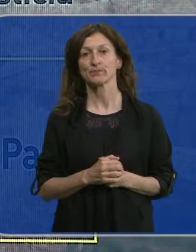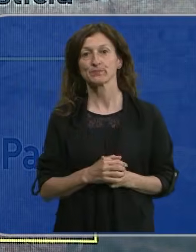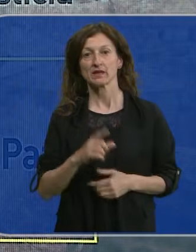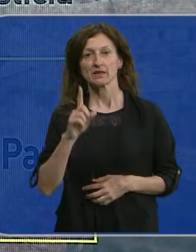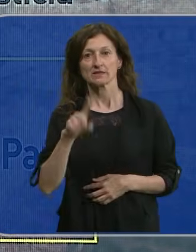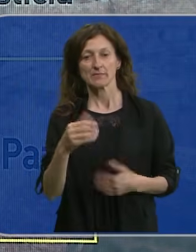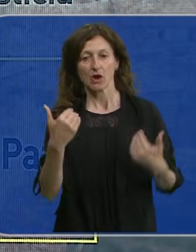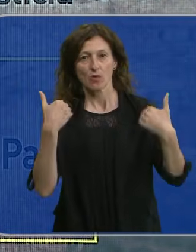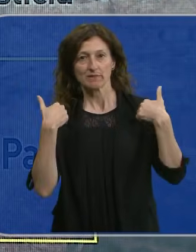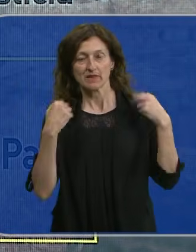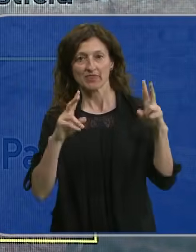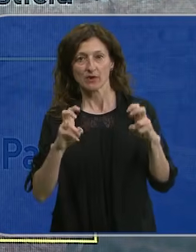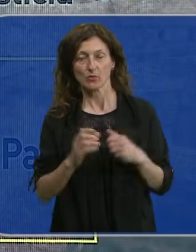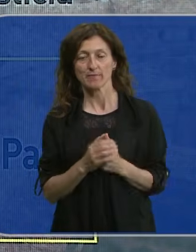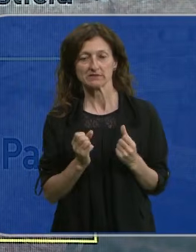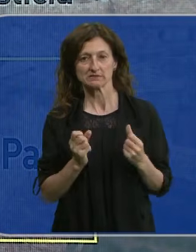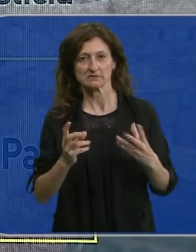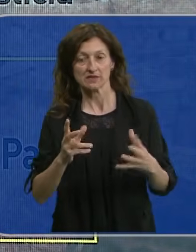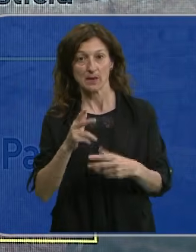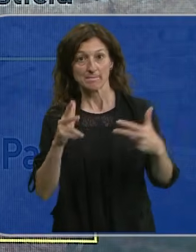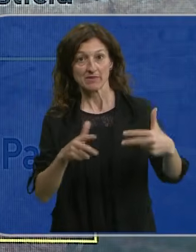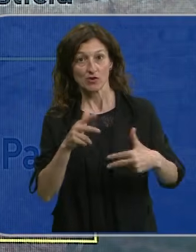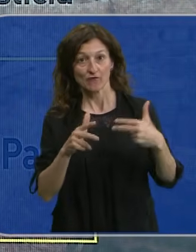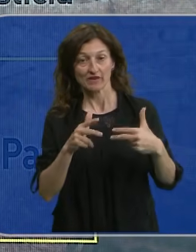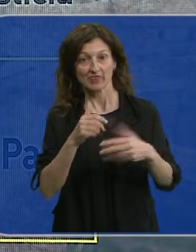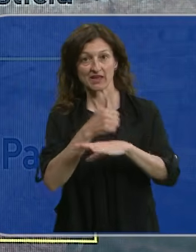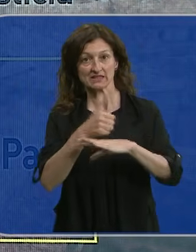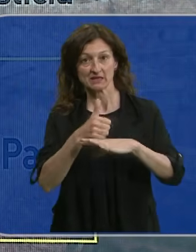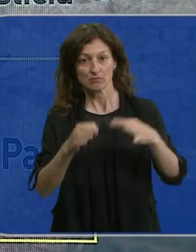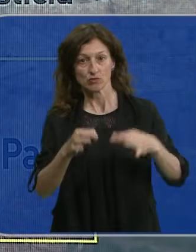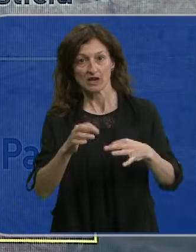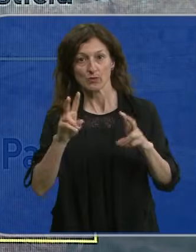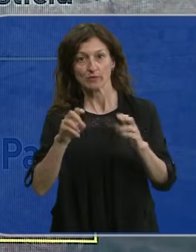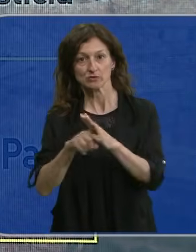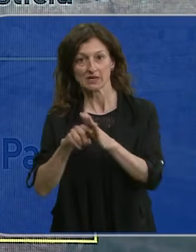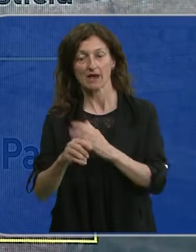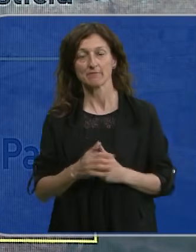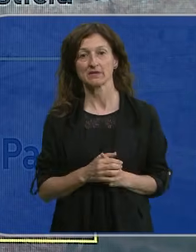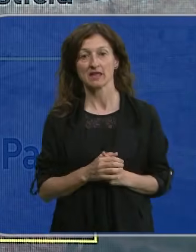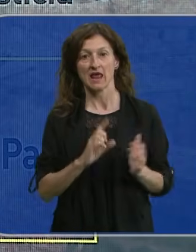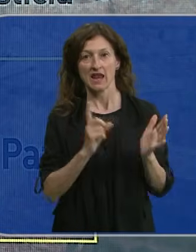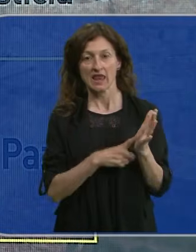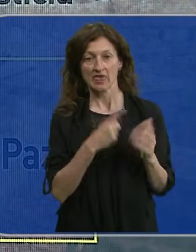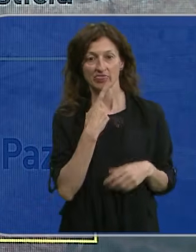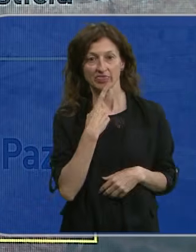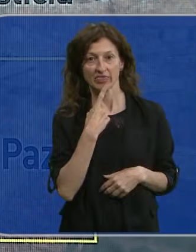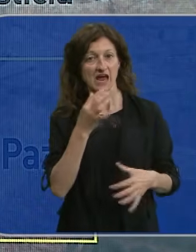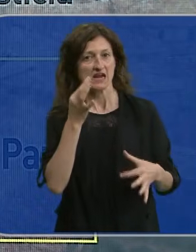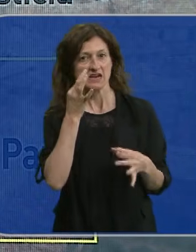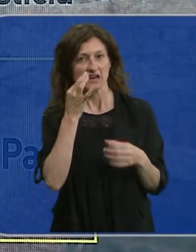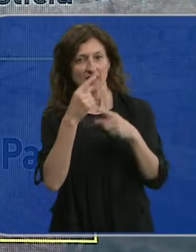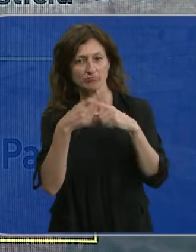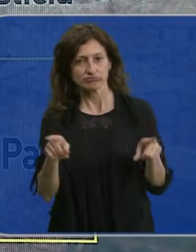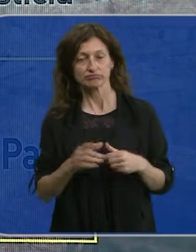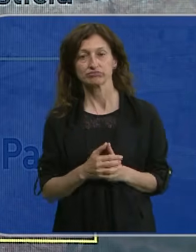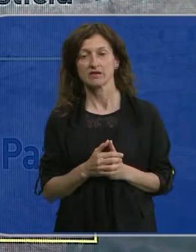además de nuevas competencias, entre ellas realizar videoconferencias con los tribunales y nuevos trámites. Eso dice la ley, pero sobre el terreno la cosa